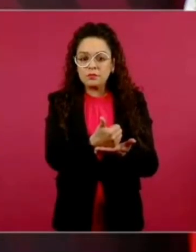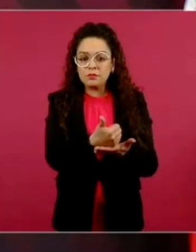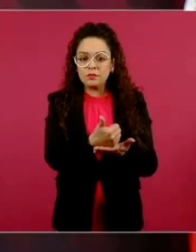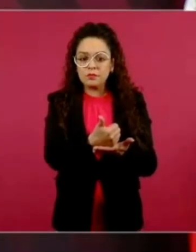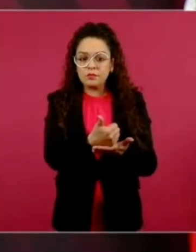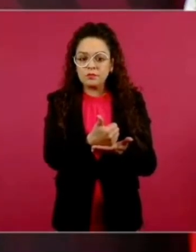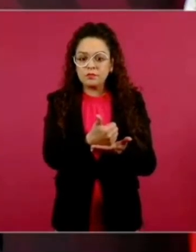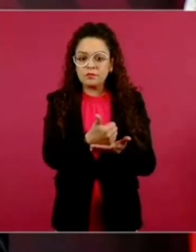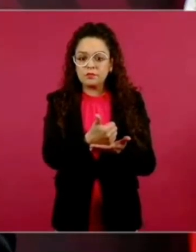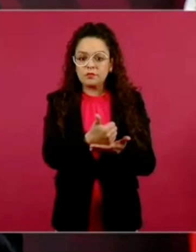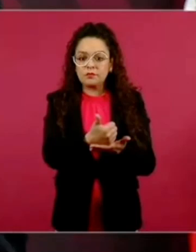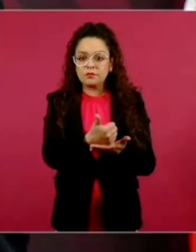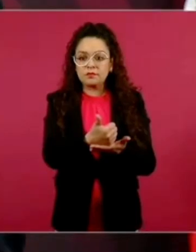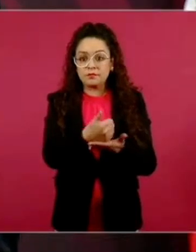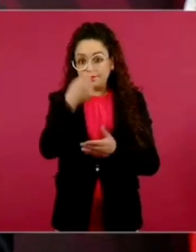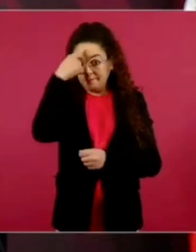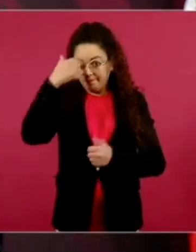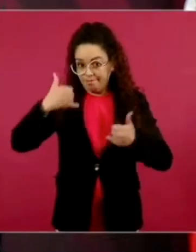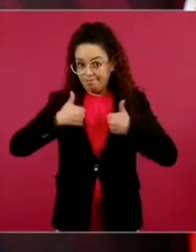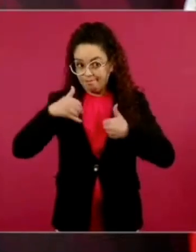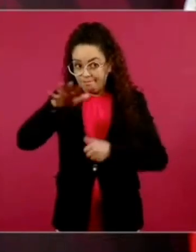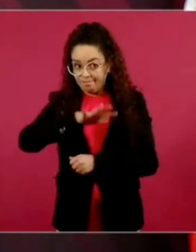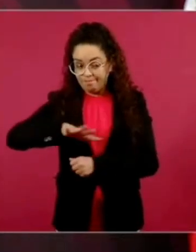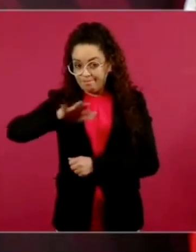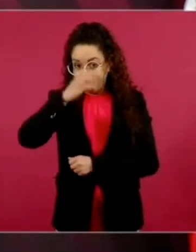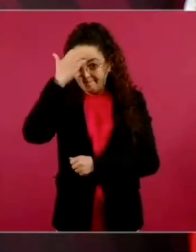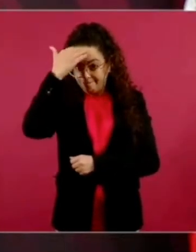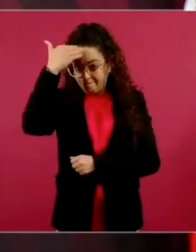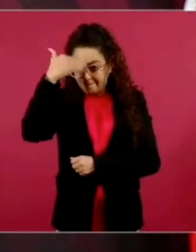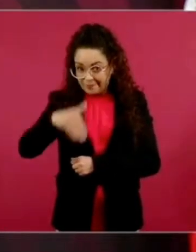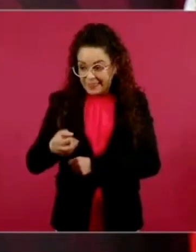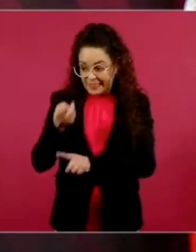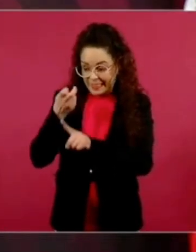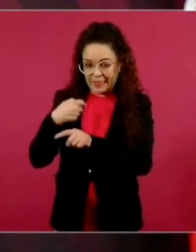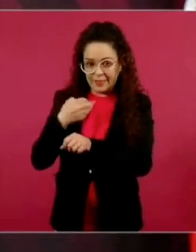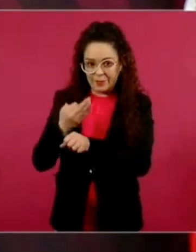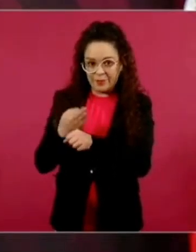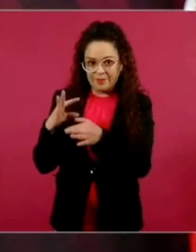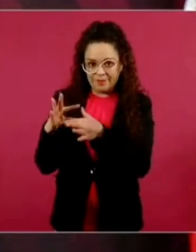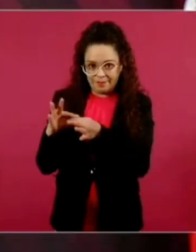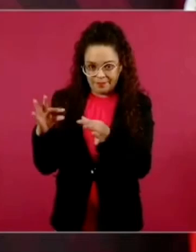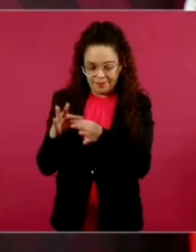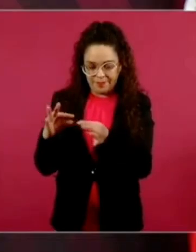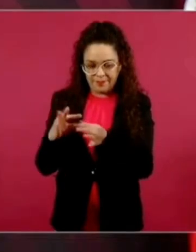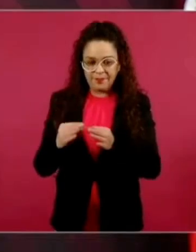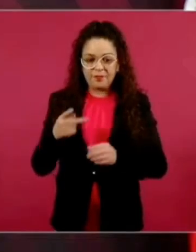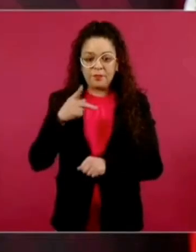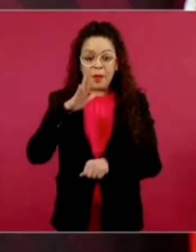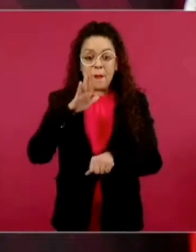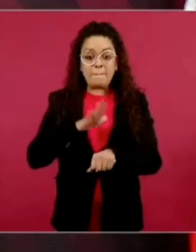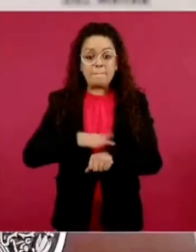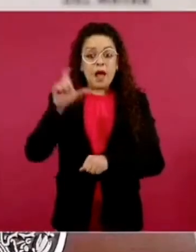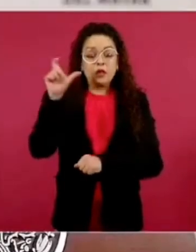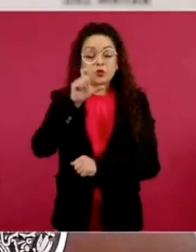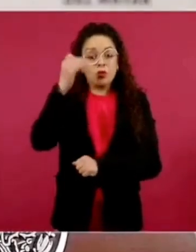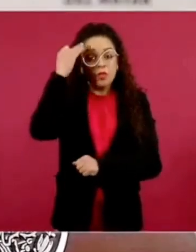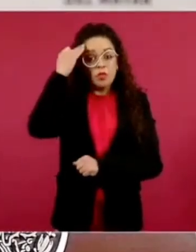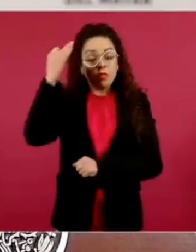esto es para los jóvenes, pero más en época de transformación,